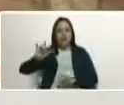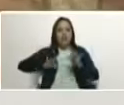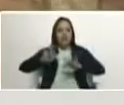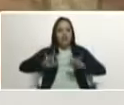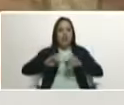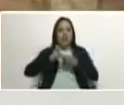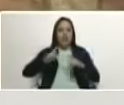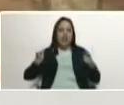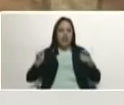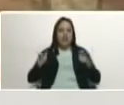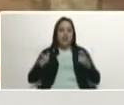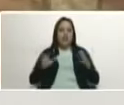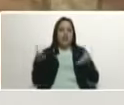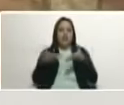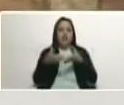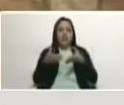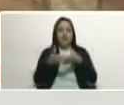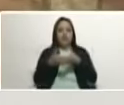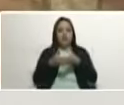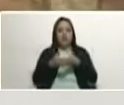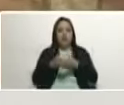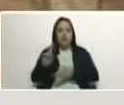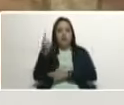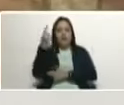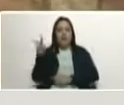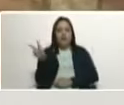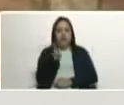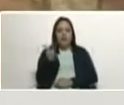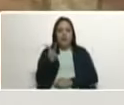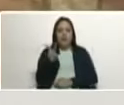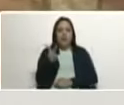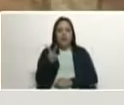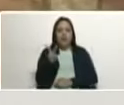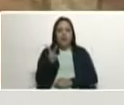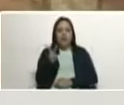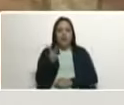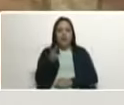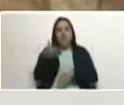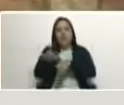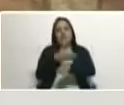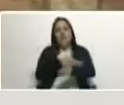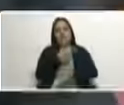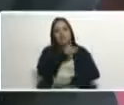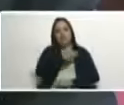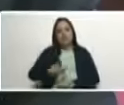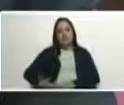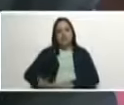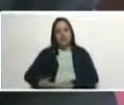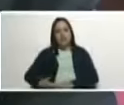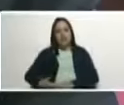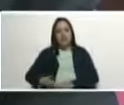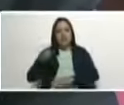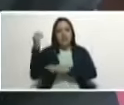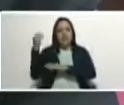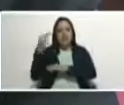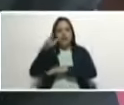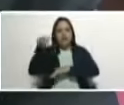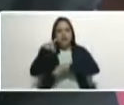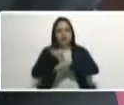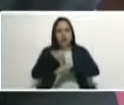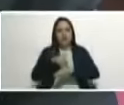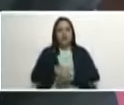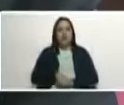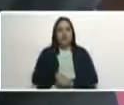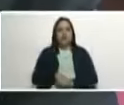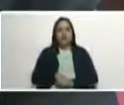secretario general del Partido Primero Venezuela y expresidente de la Asamblea Nacional